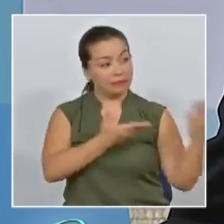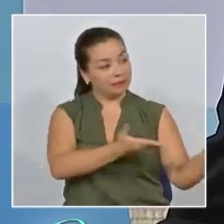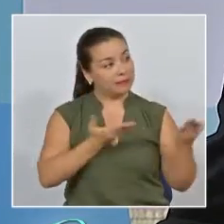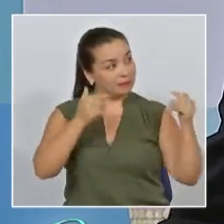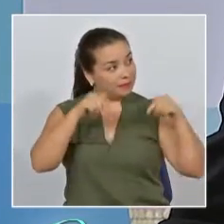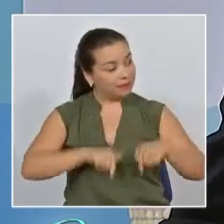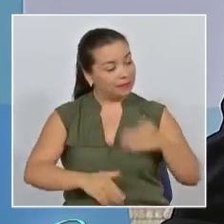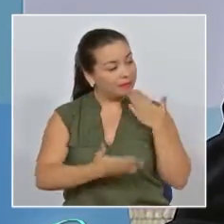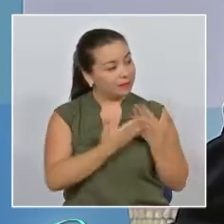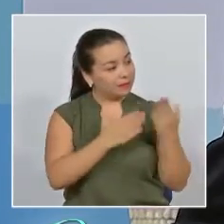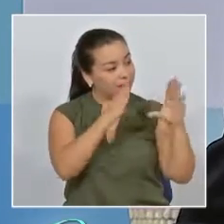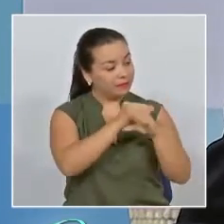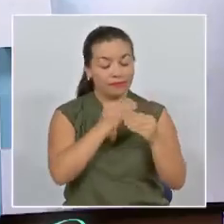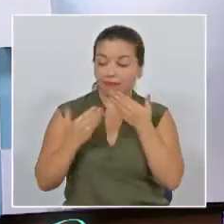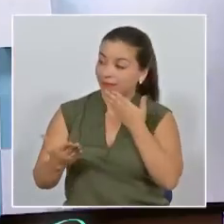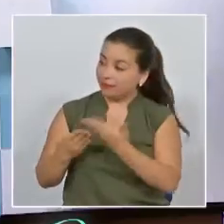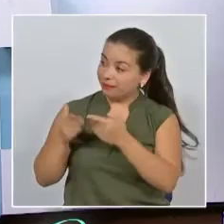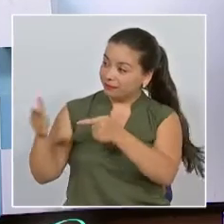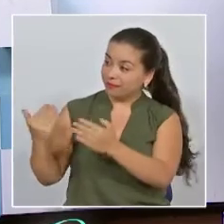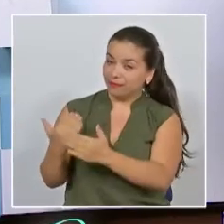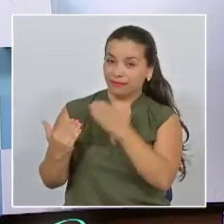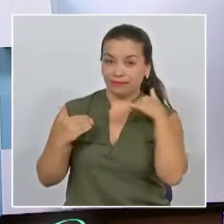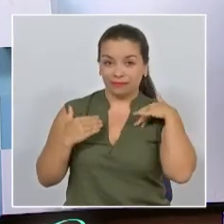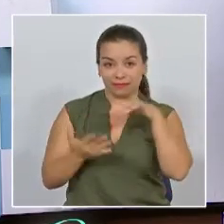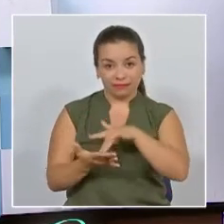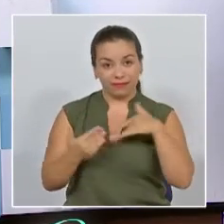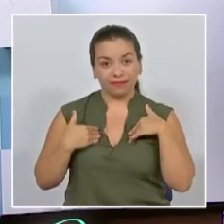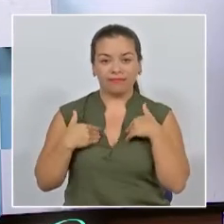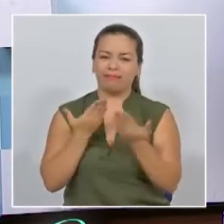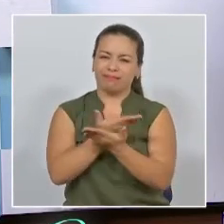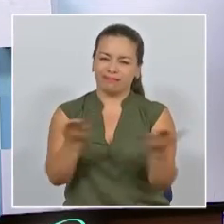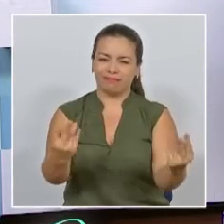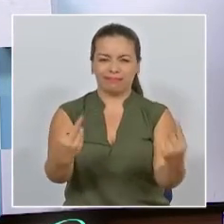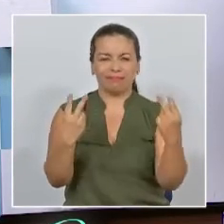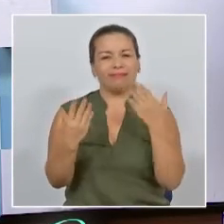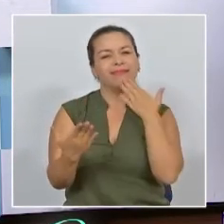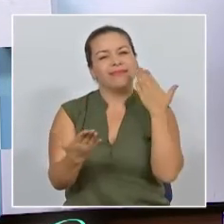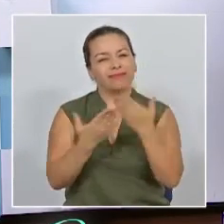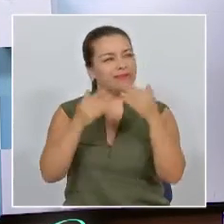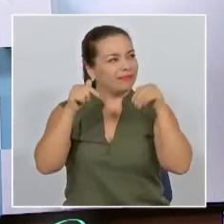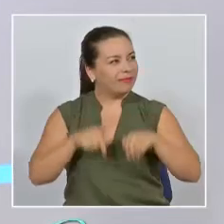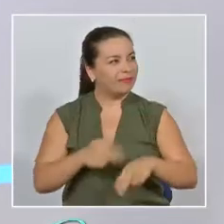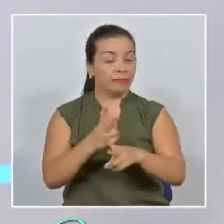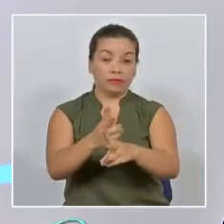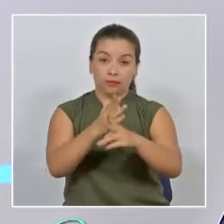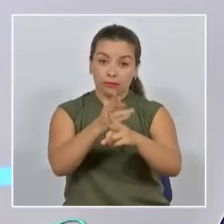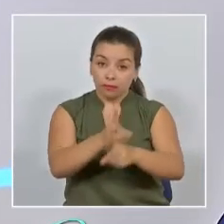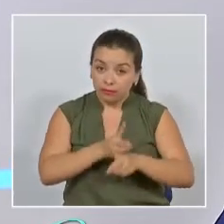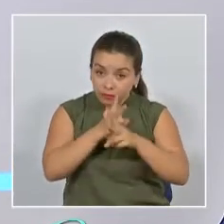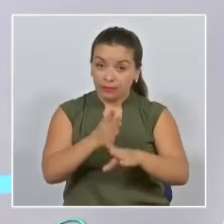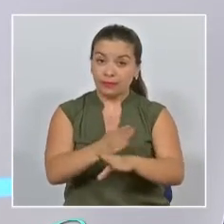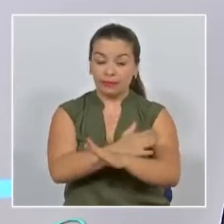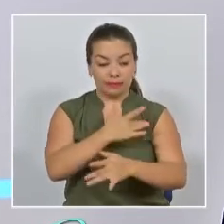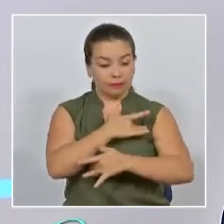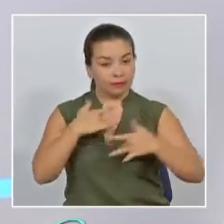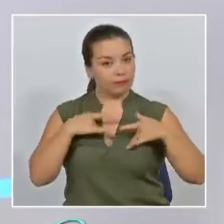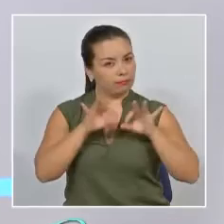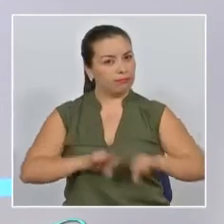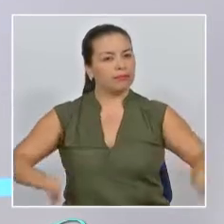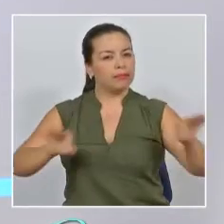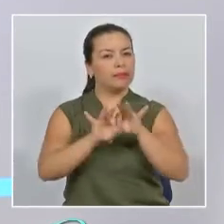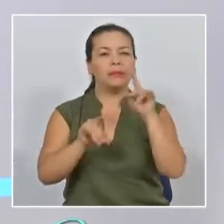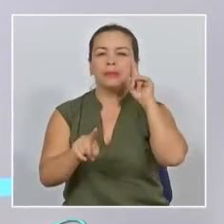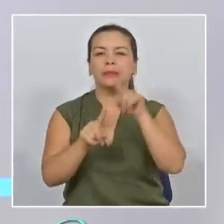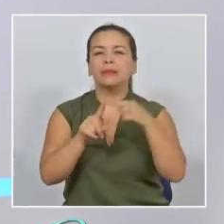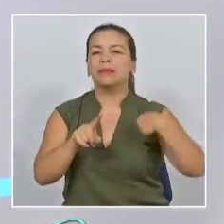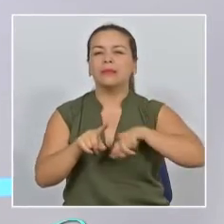Enrique Rojas, ¿qué tal? Muchas gracias, Iván, y a todos ustedes mil gracias por estar con nosotros en este espacio de prevención y de salud, donde nosotros queremos es